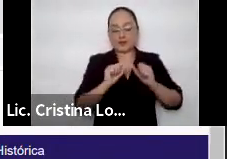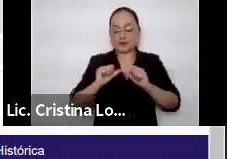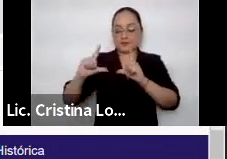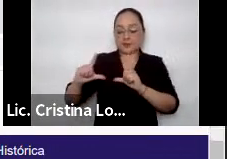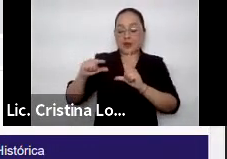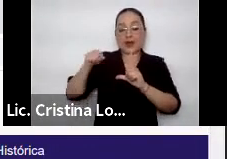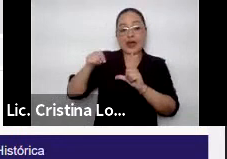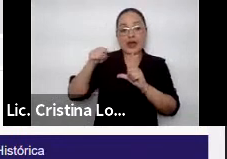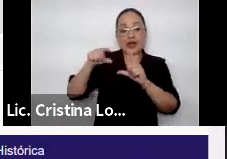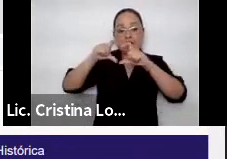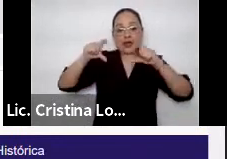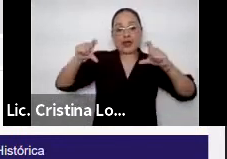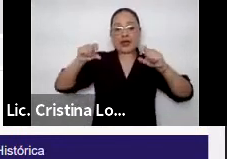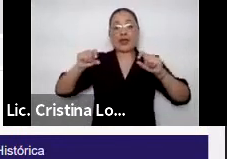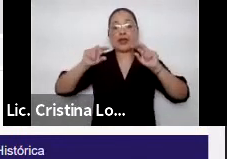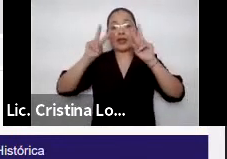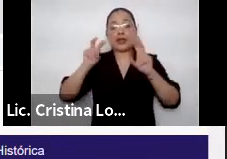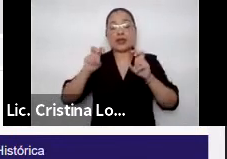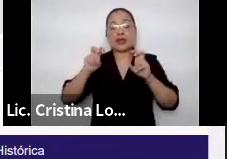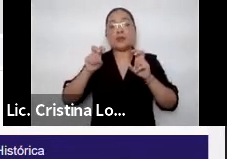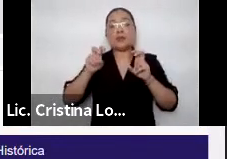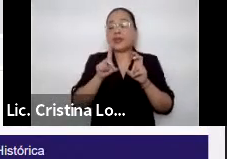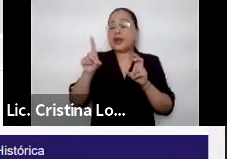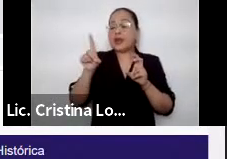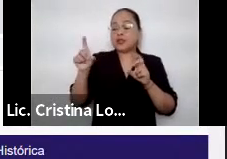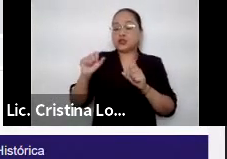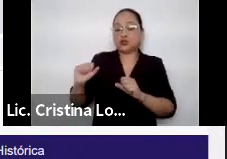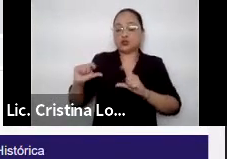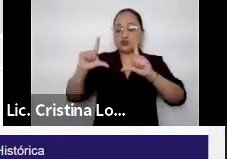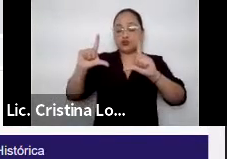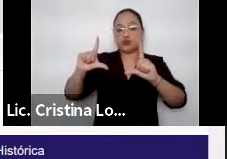nos lleva precisamente del lado derecho